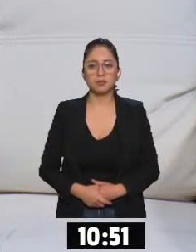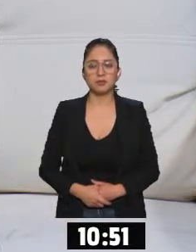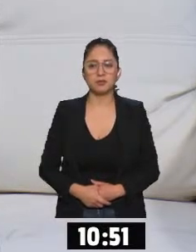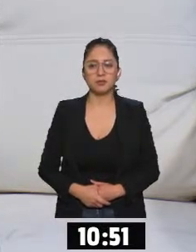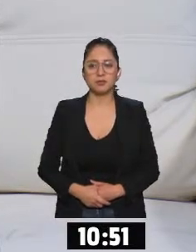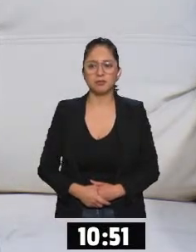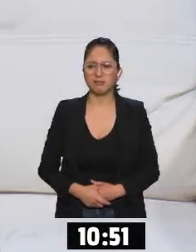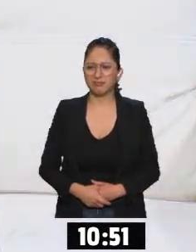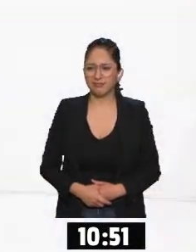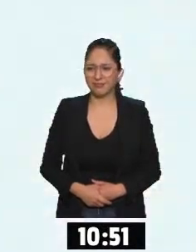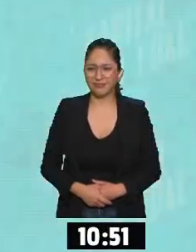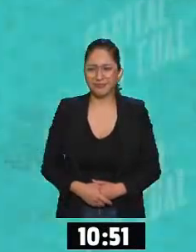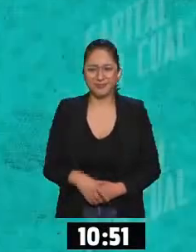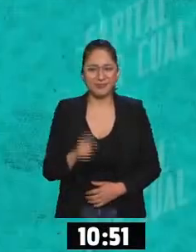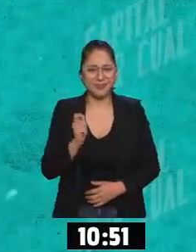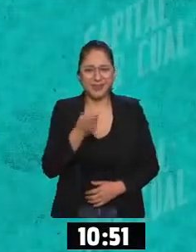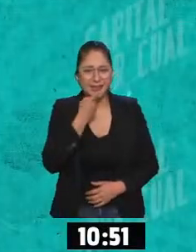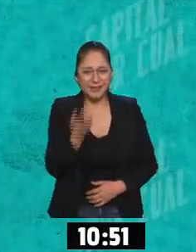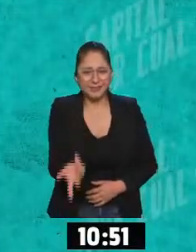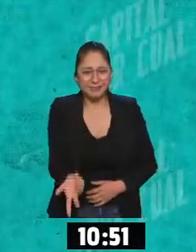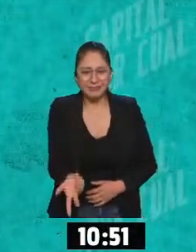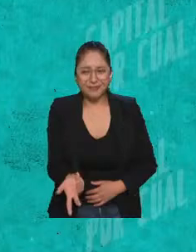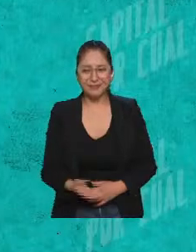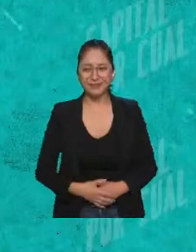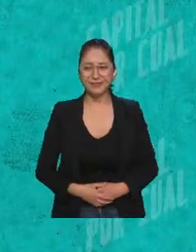Qué difícil.